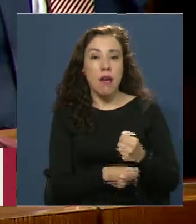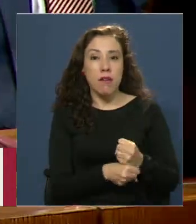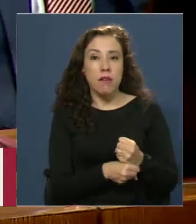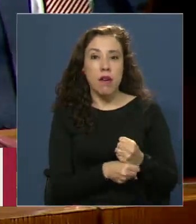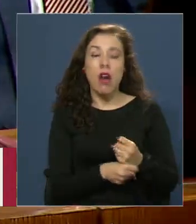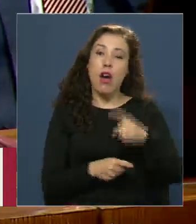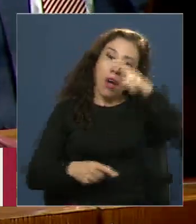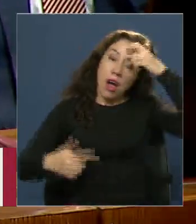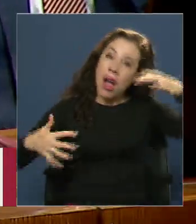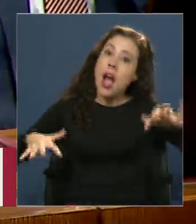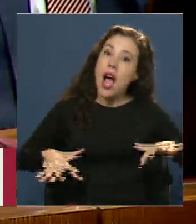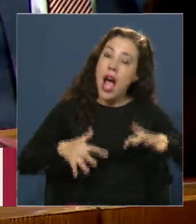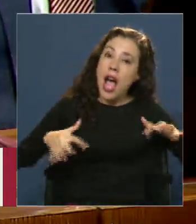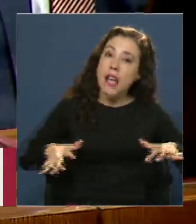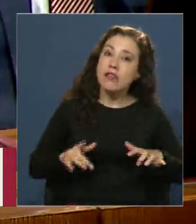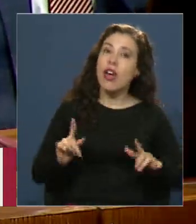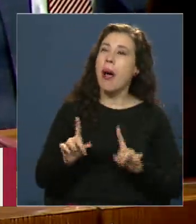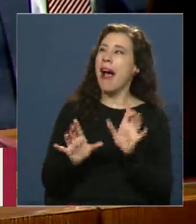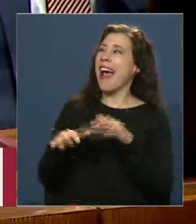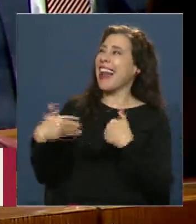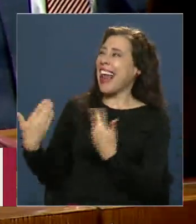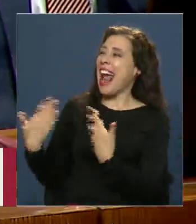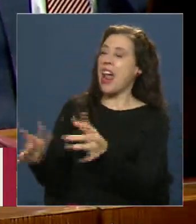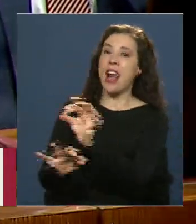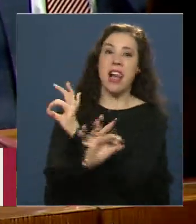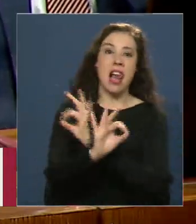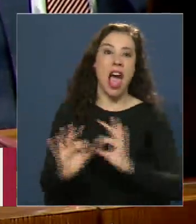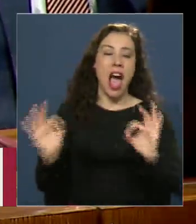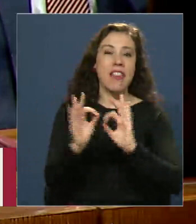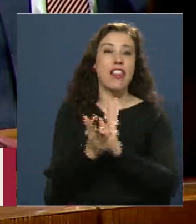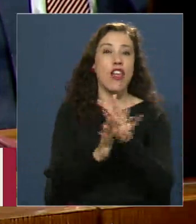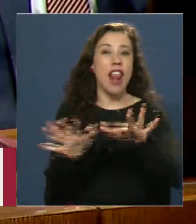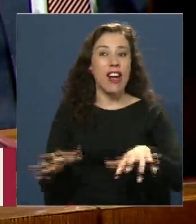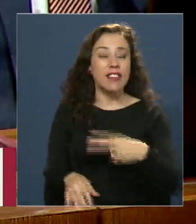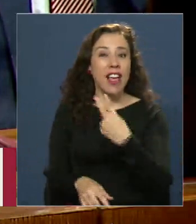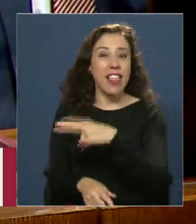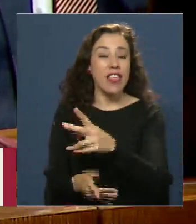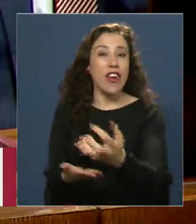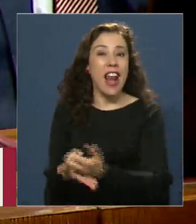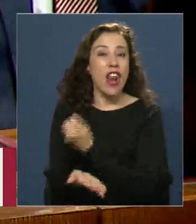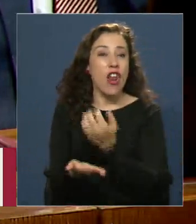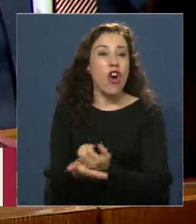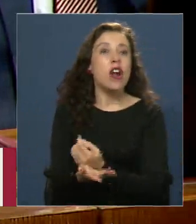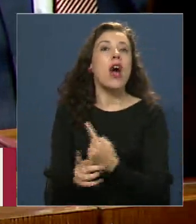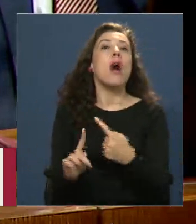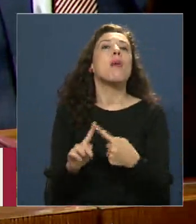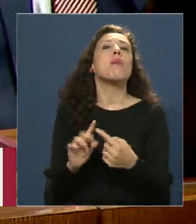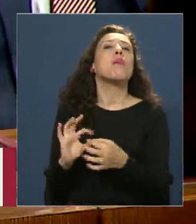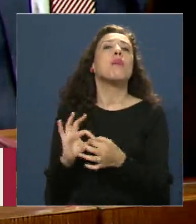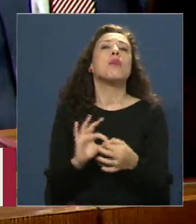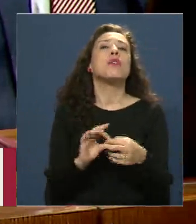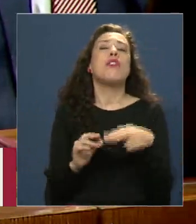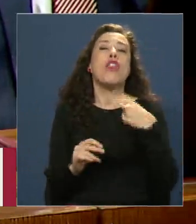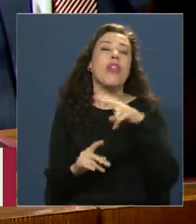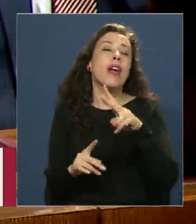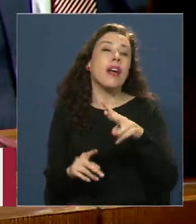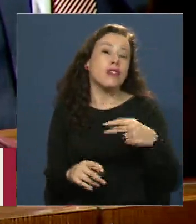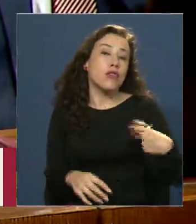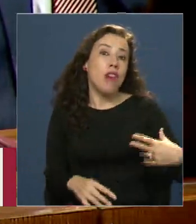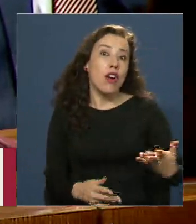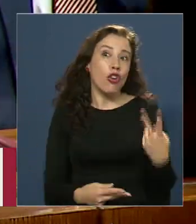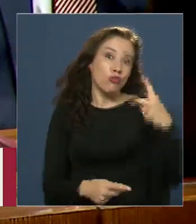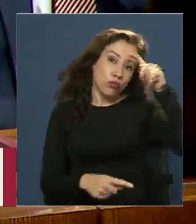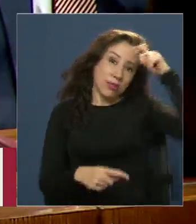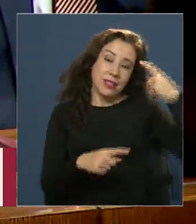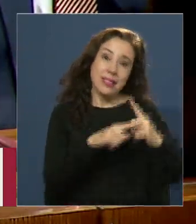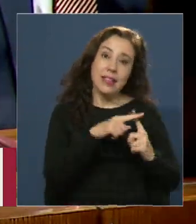y del esfuerzo. Nadie les ha regalado nada y todo lo que tienen y han obtenido es el resultado de esos valores. No